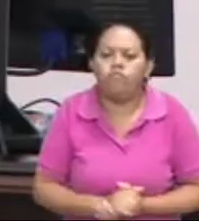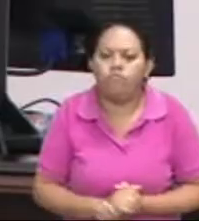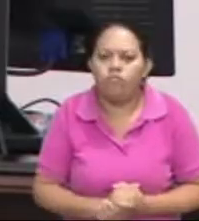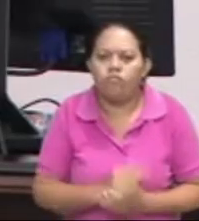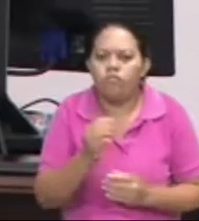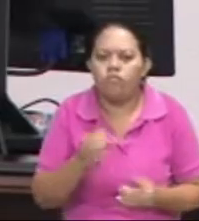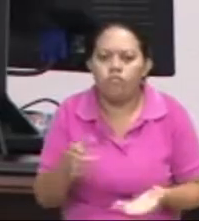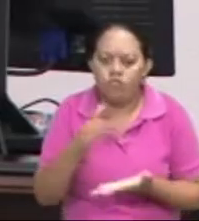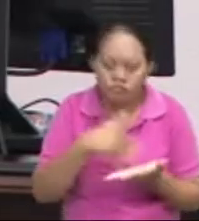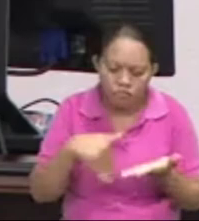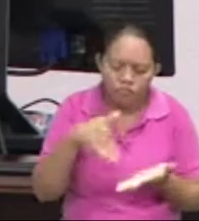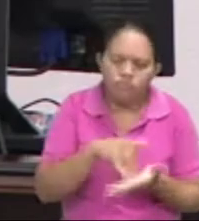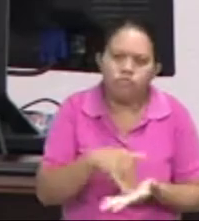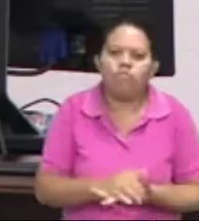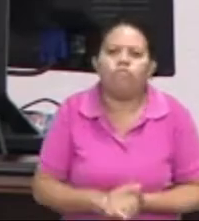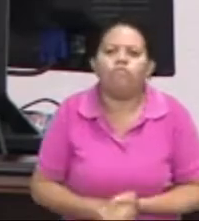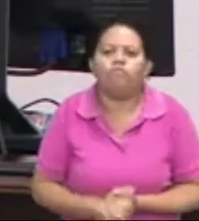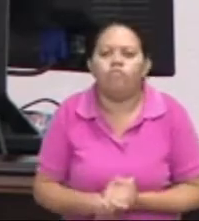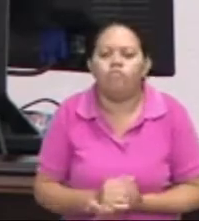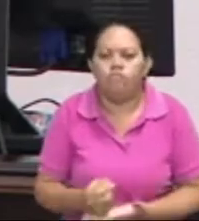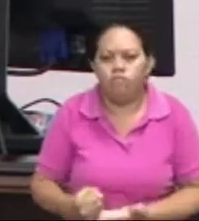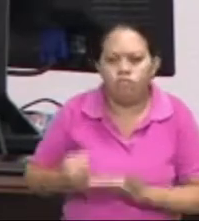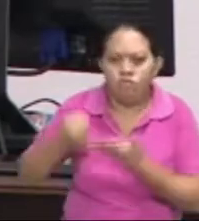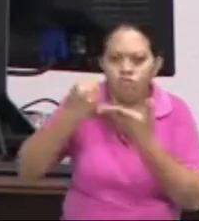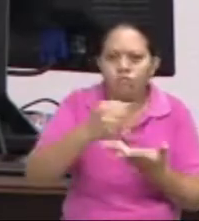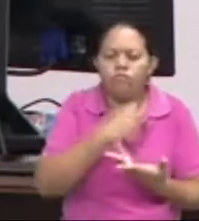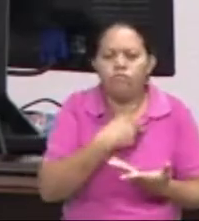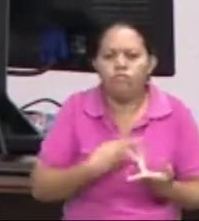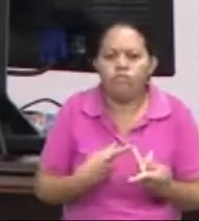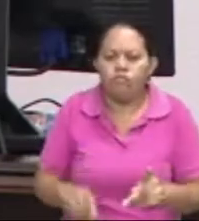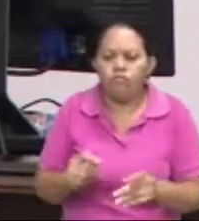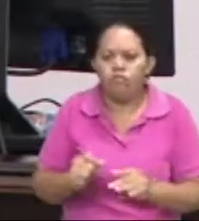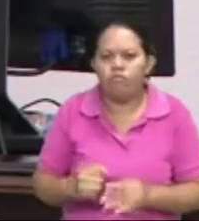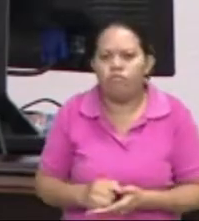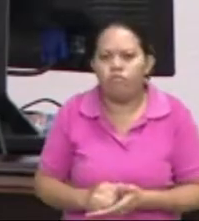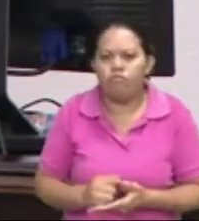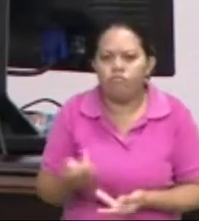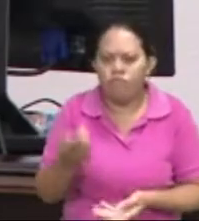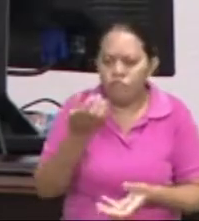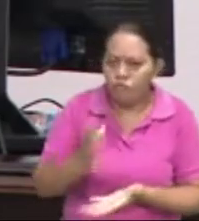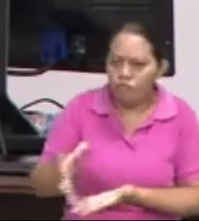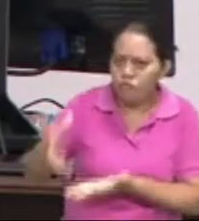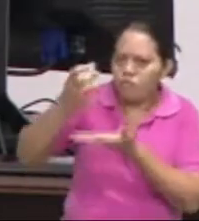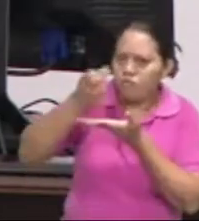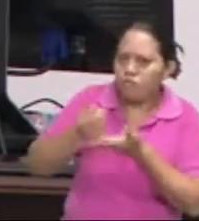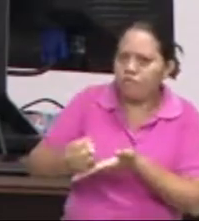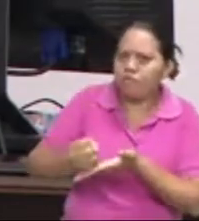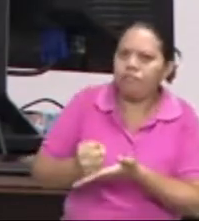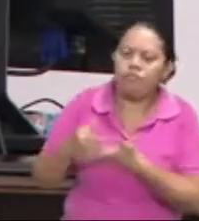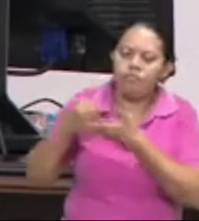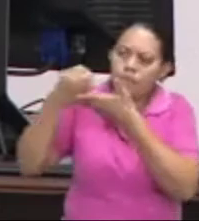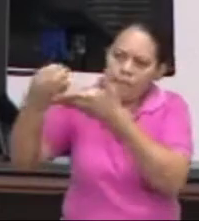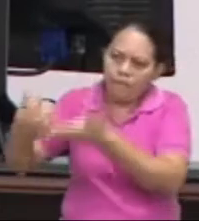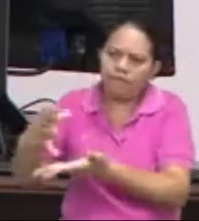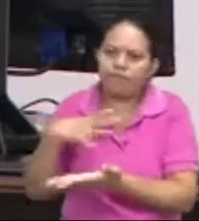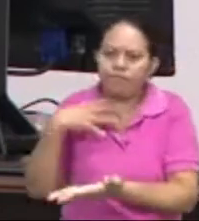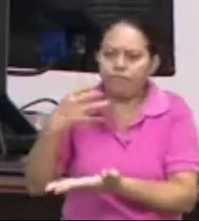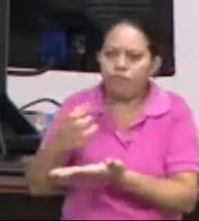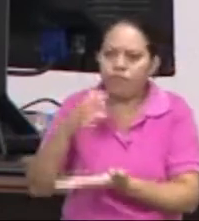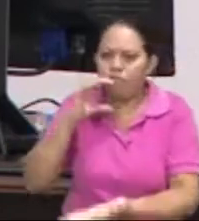y descentralizando la cooperación técnica, la cooperación no reembolsable y la reembolsable de